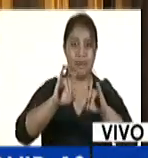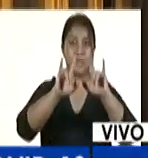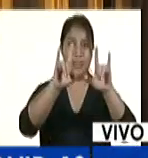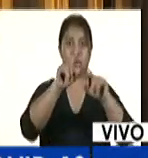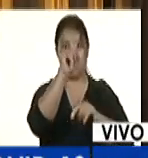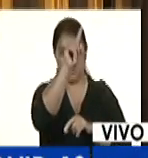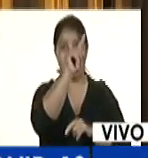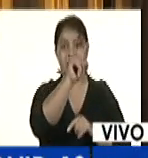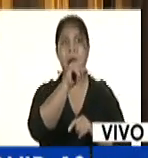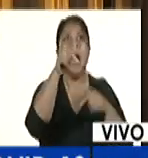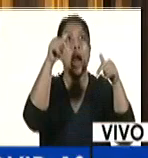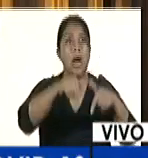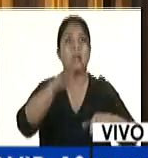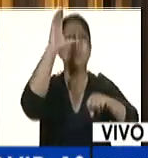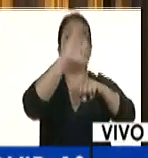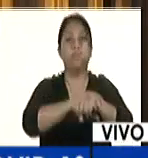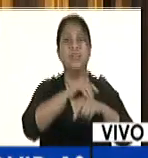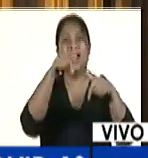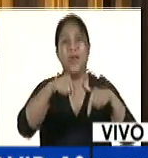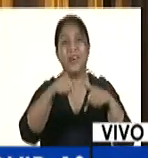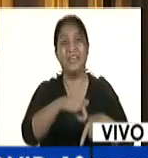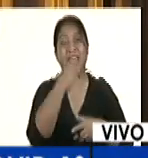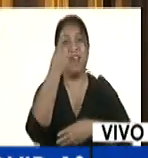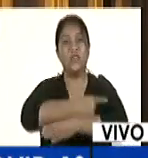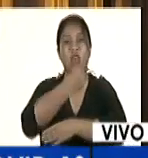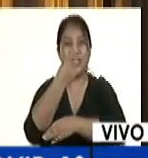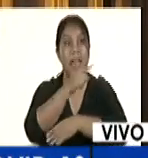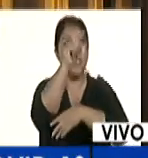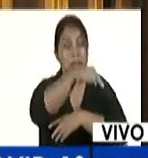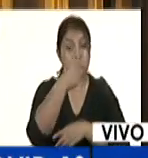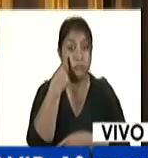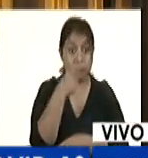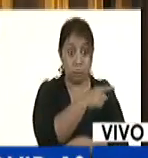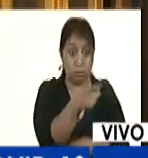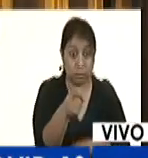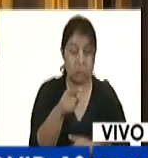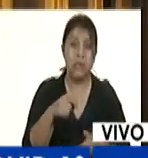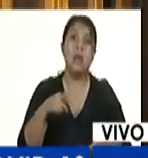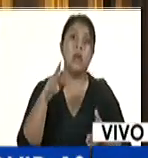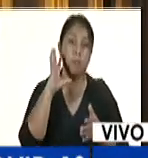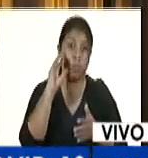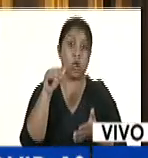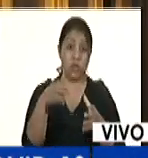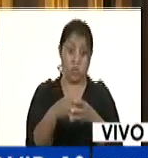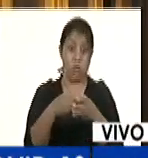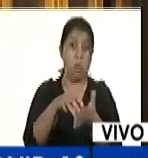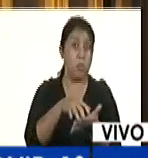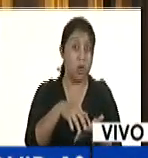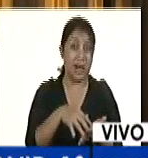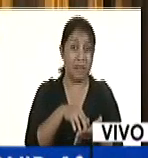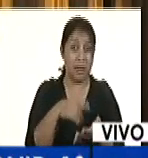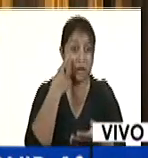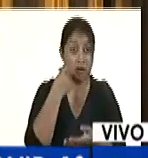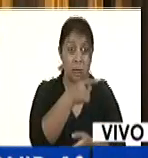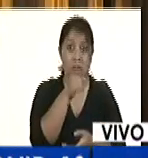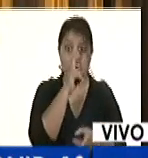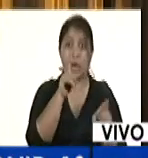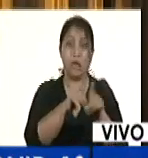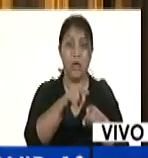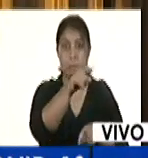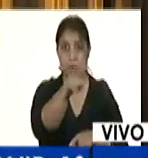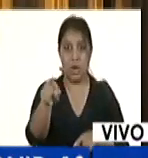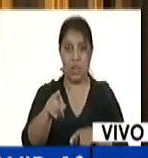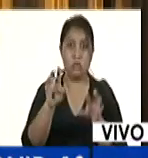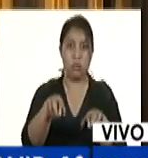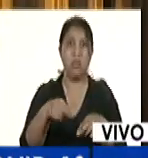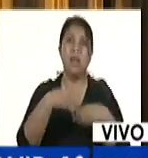en la frontera y debido a su estado de vulnerabilidad y con el propósito de que no van a ser remitidos a un centro de detención